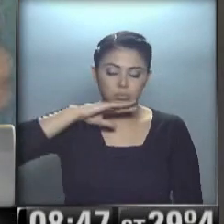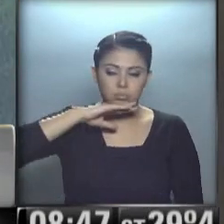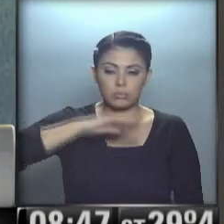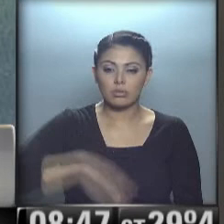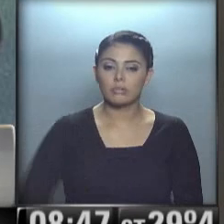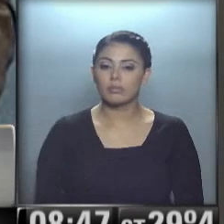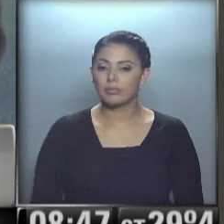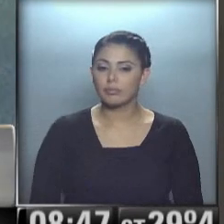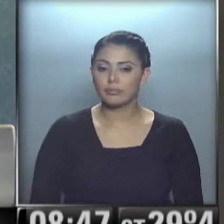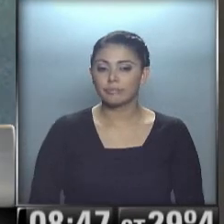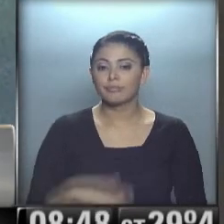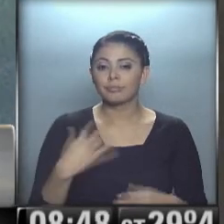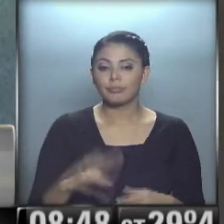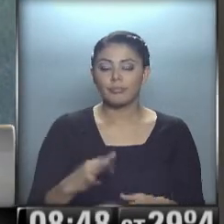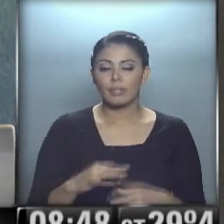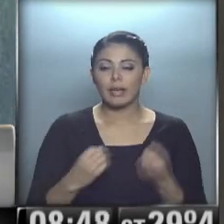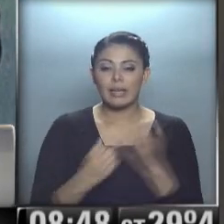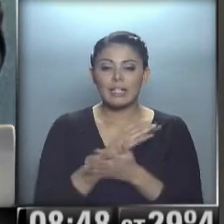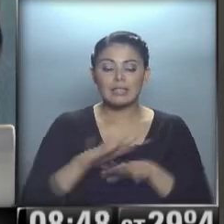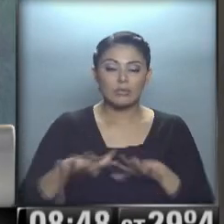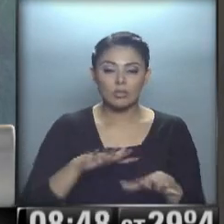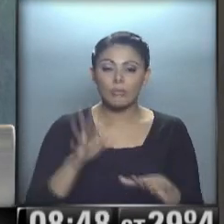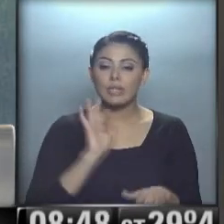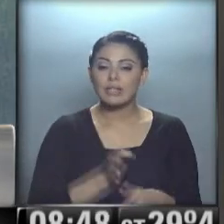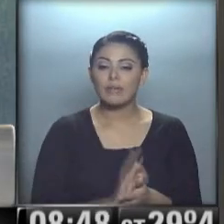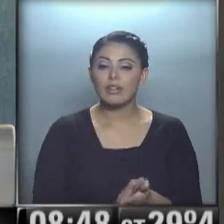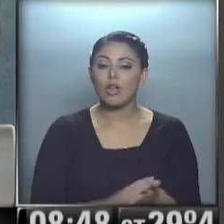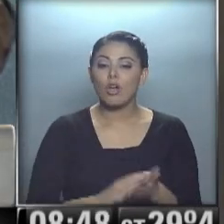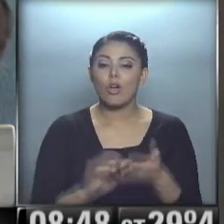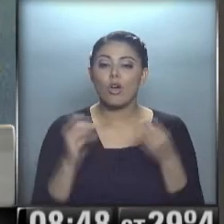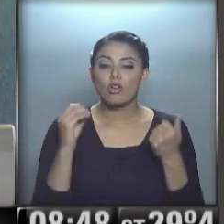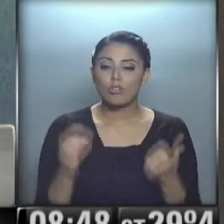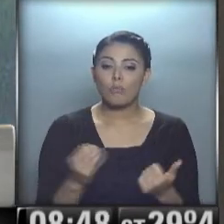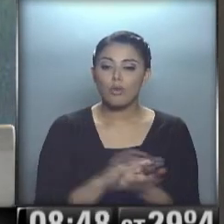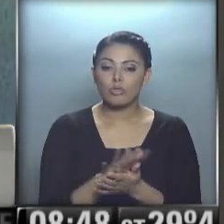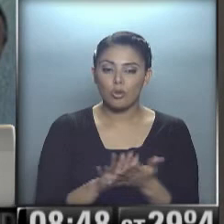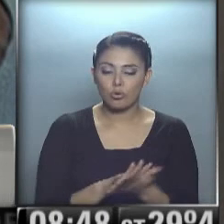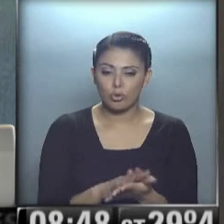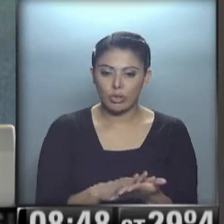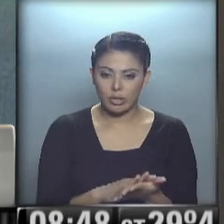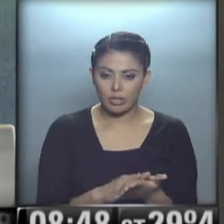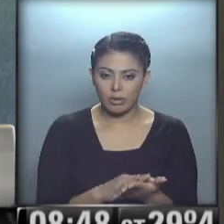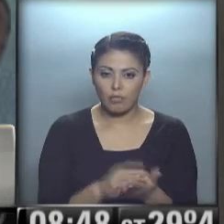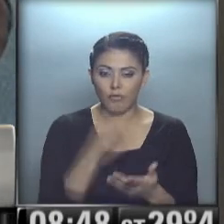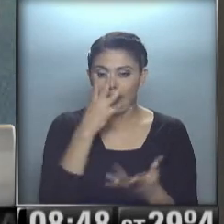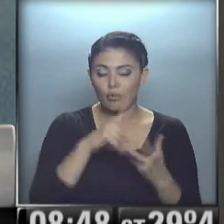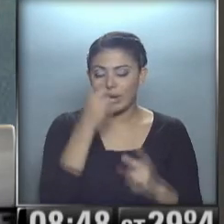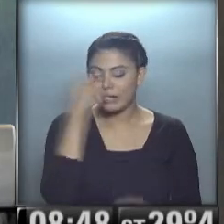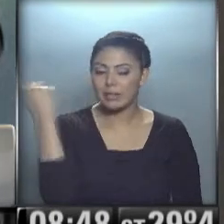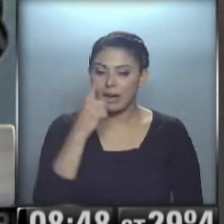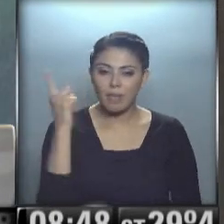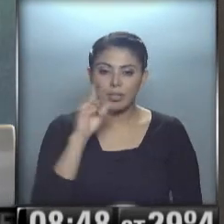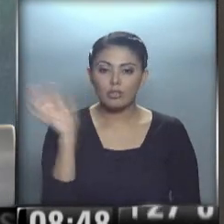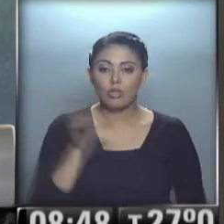que claramente hay que generar las condiciones es para ver cómo se resuelve de un modo inmediato los